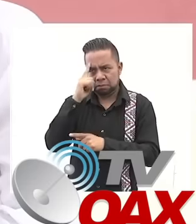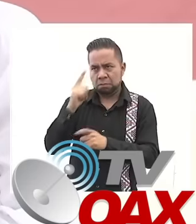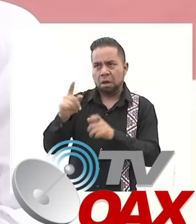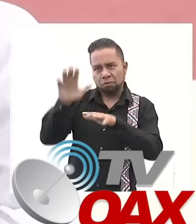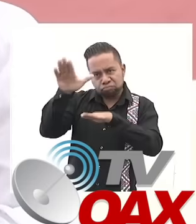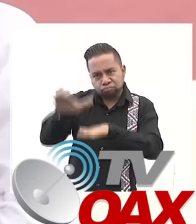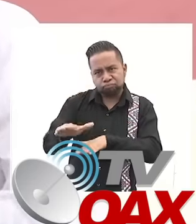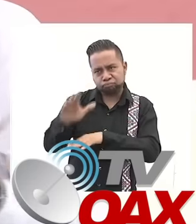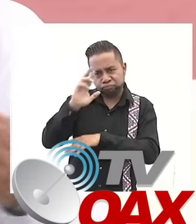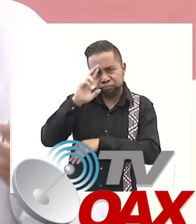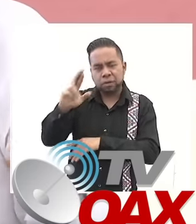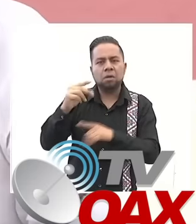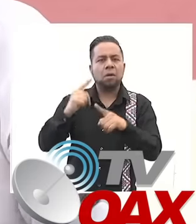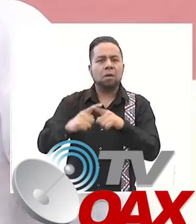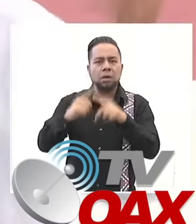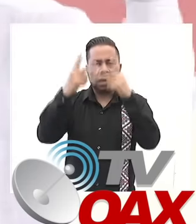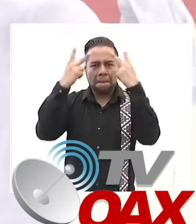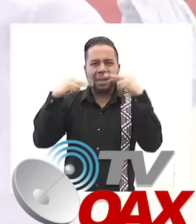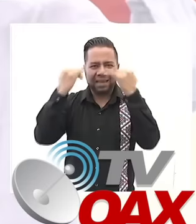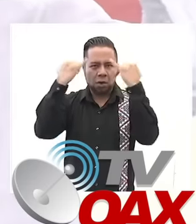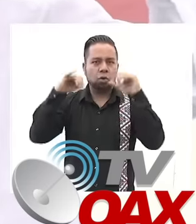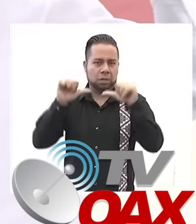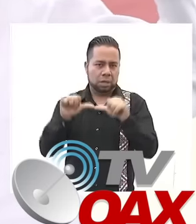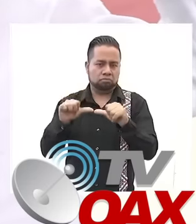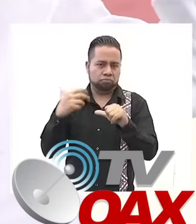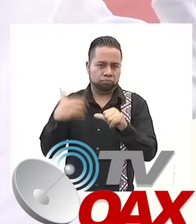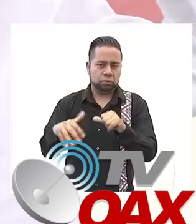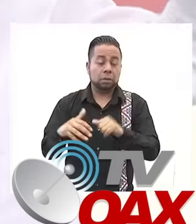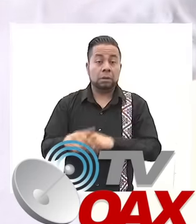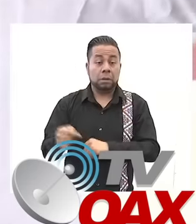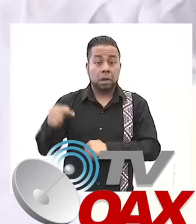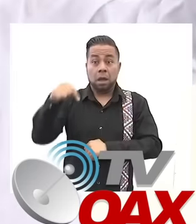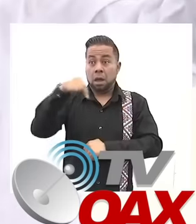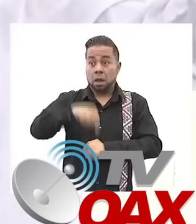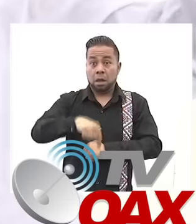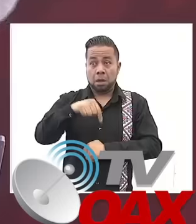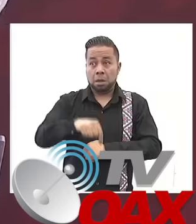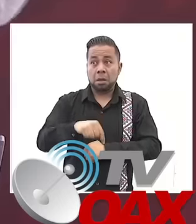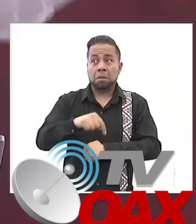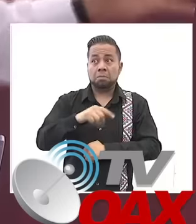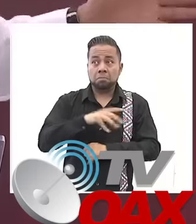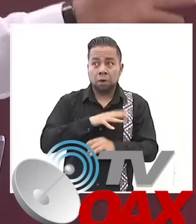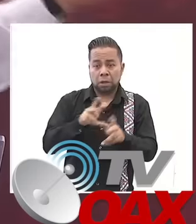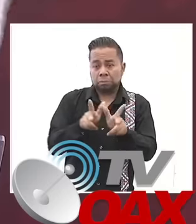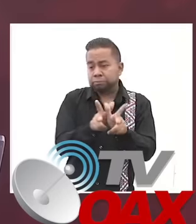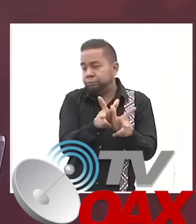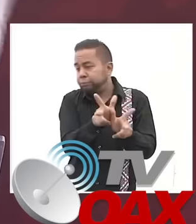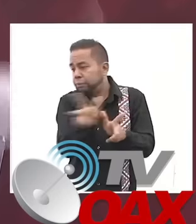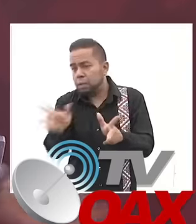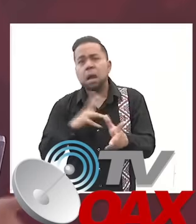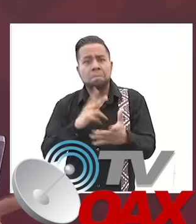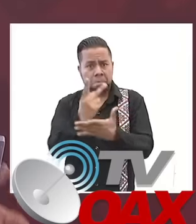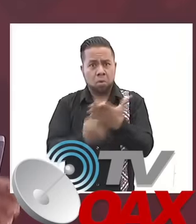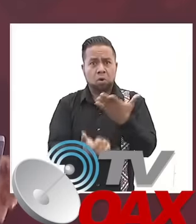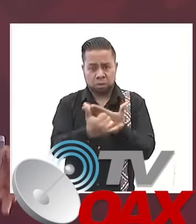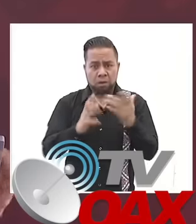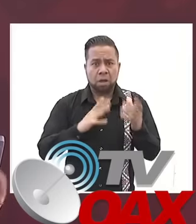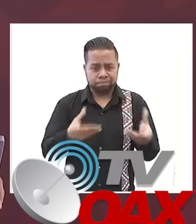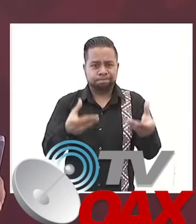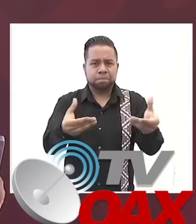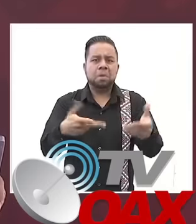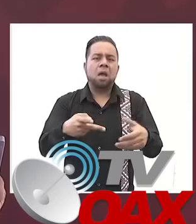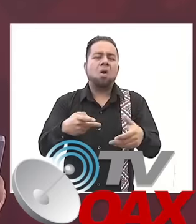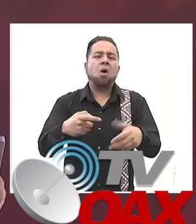de Juquila. Y y aquí se podría hacer un ramal, ya está el proyecto, pero ya no nos